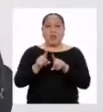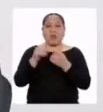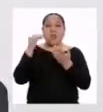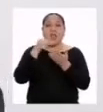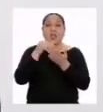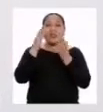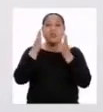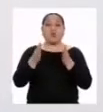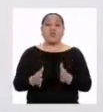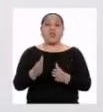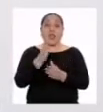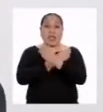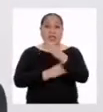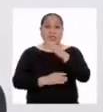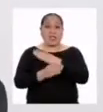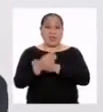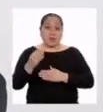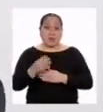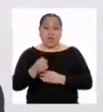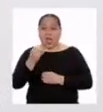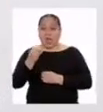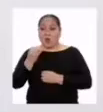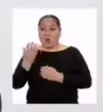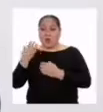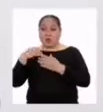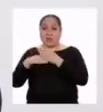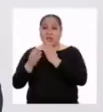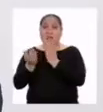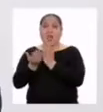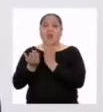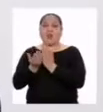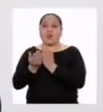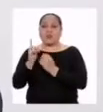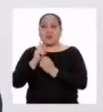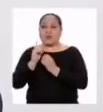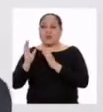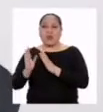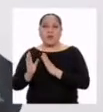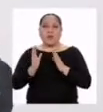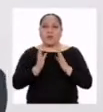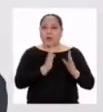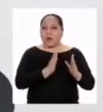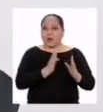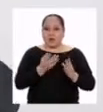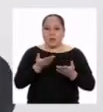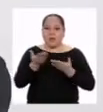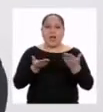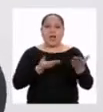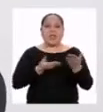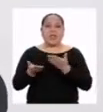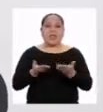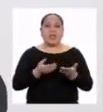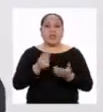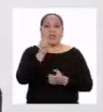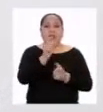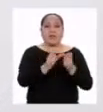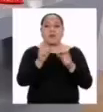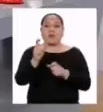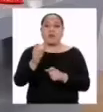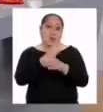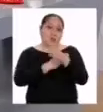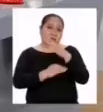con discapacidad y a veces las escuelas no están preparadas para atender a la